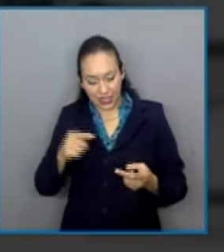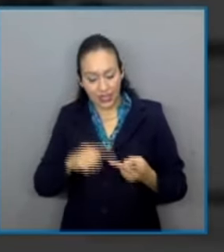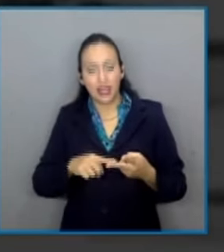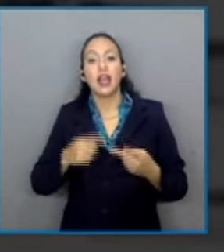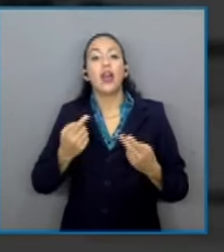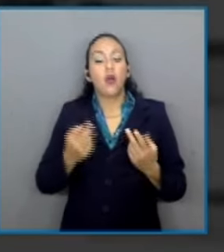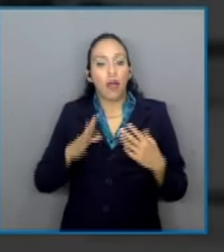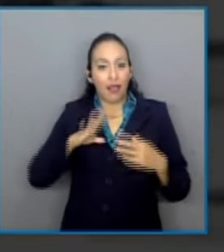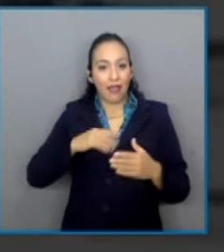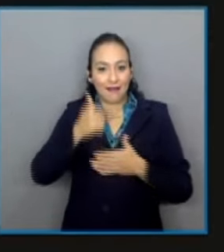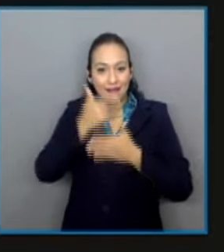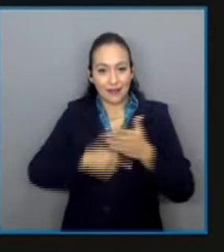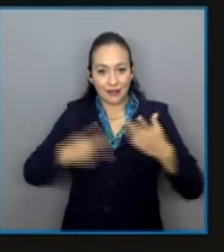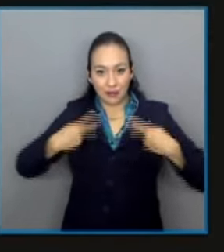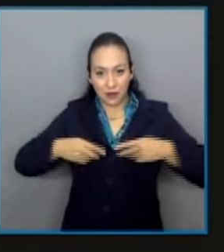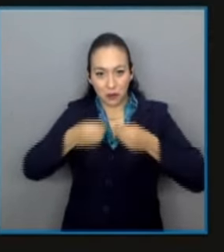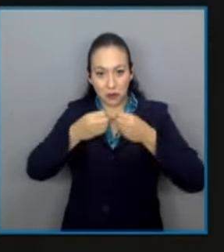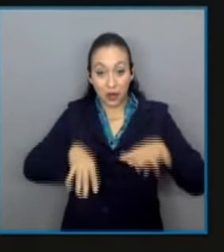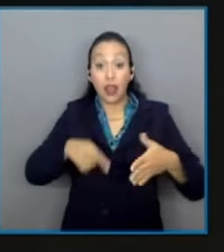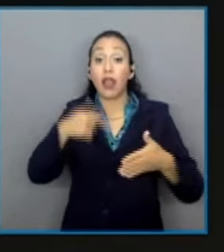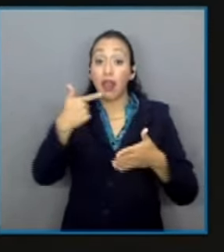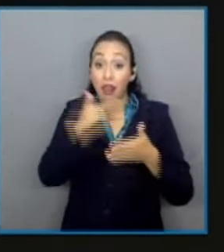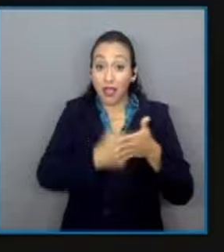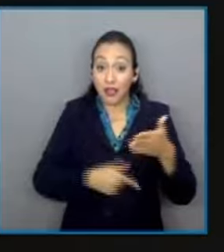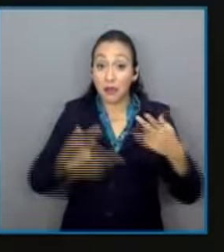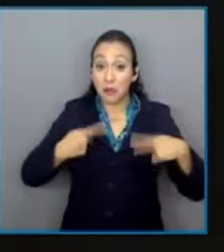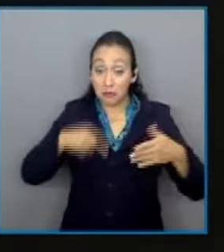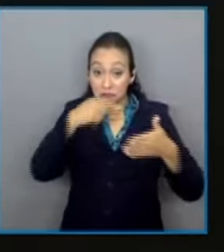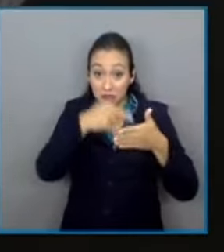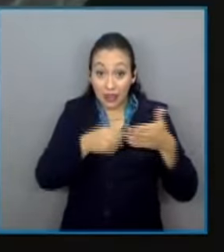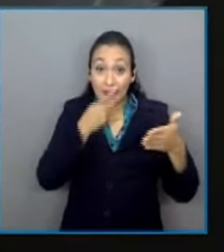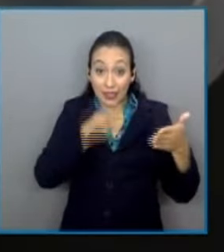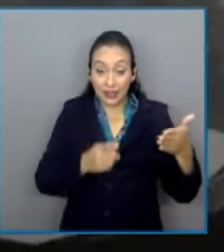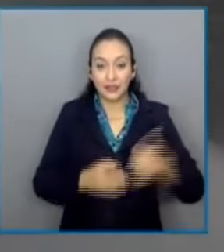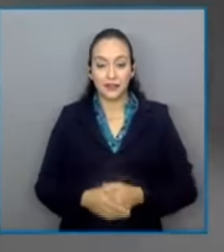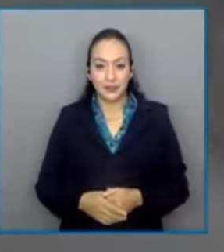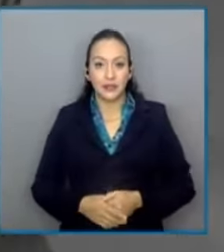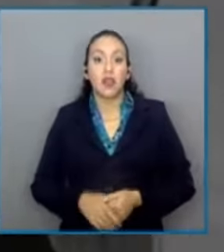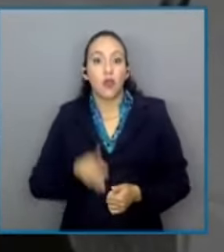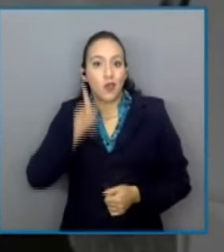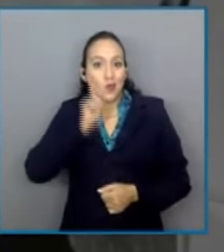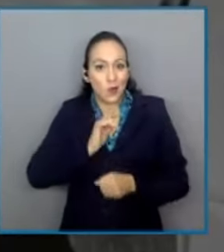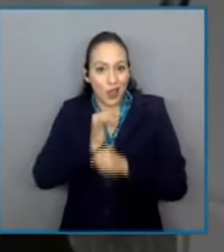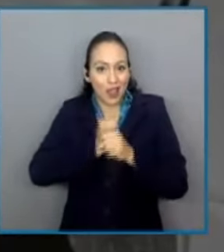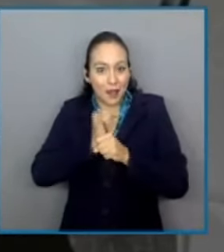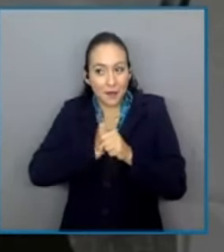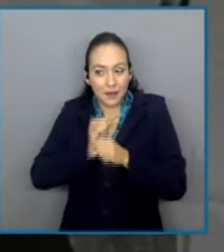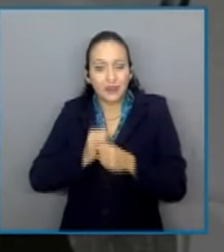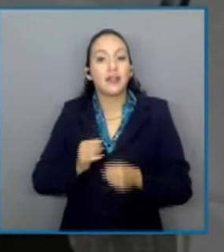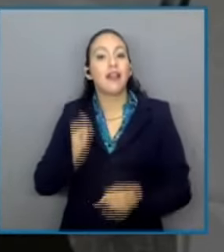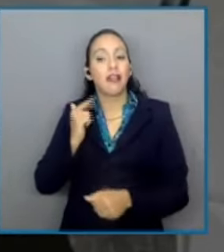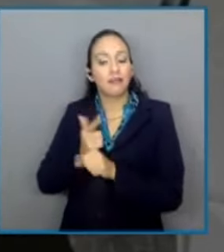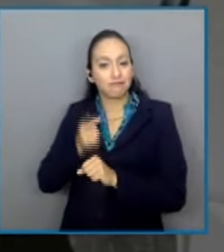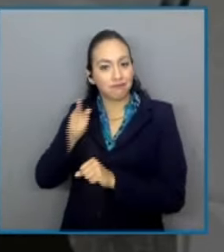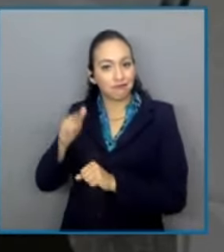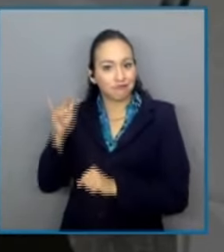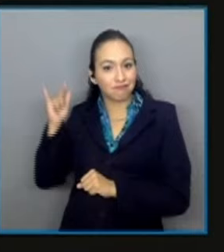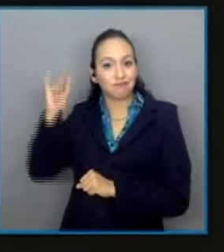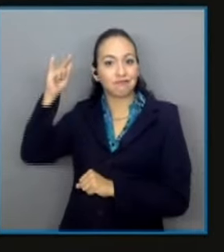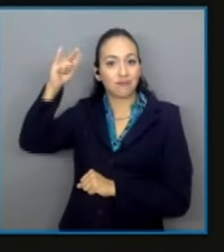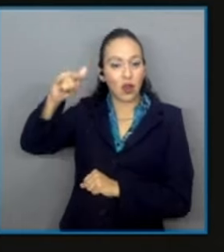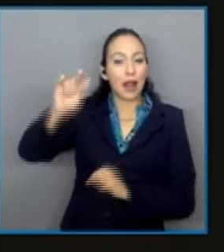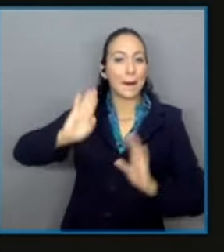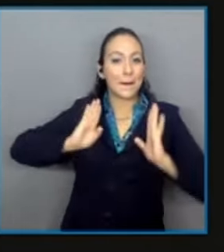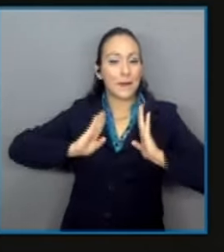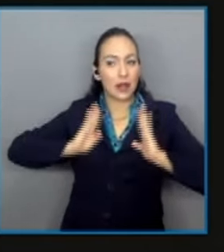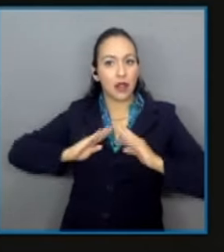Personas Desaparecidas. Además, han corroborado elementos de verosimilitud relacionados con las fechas de desaparición, corporaciones